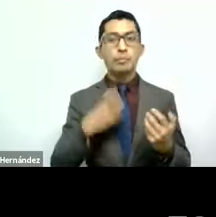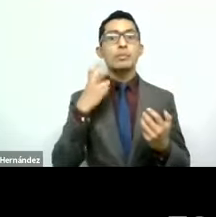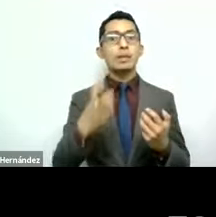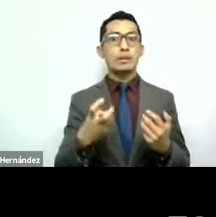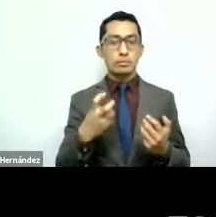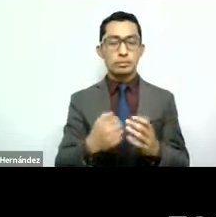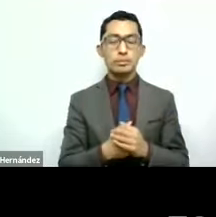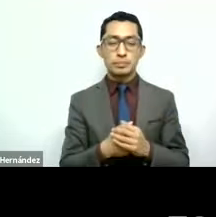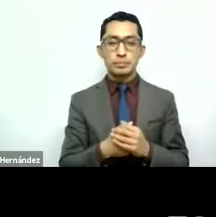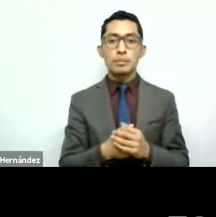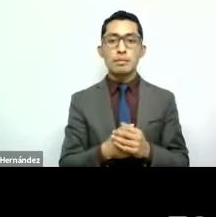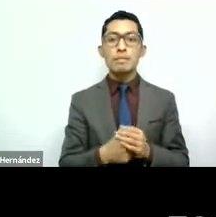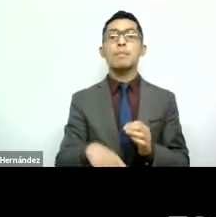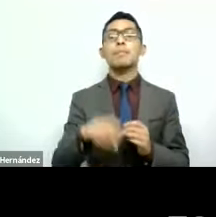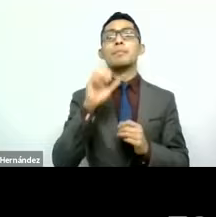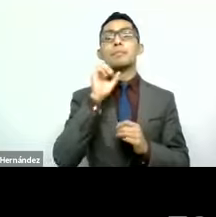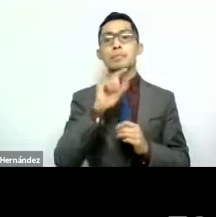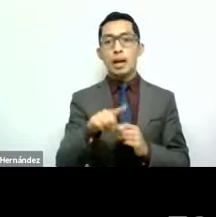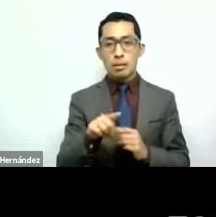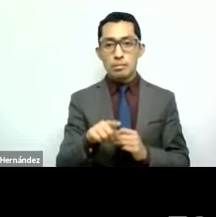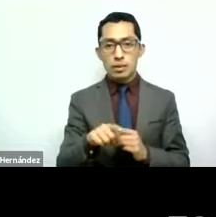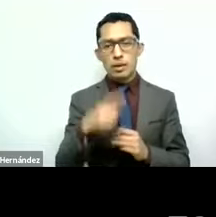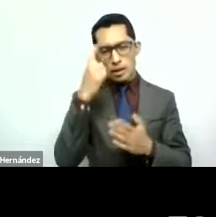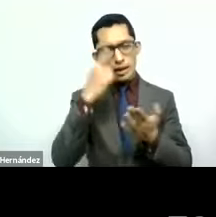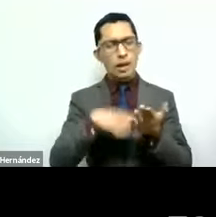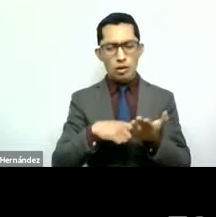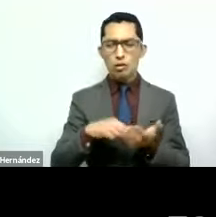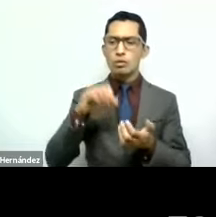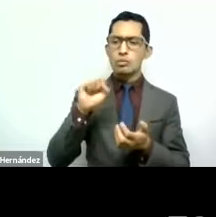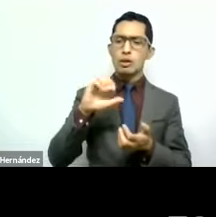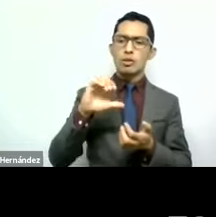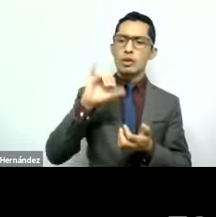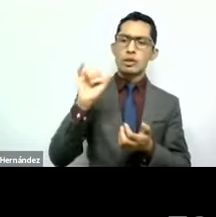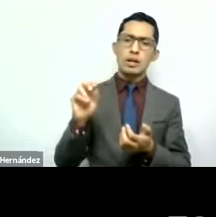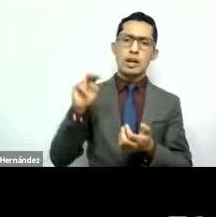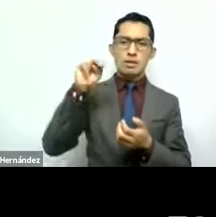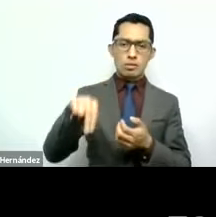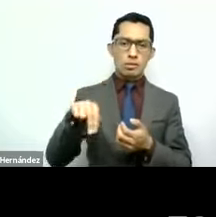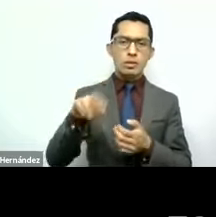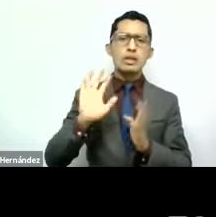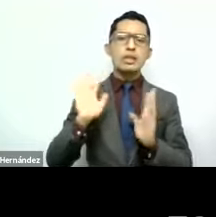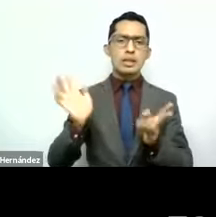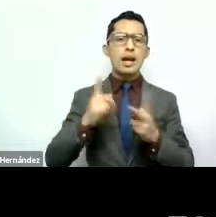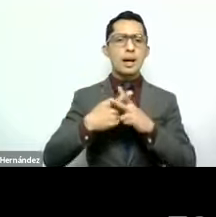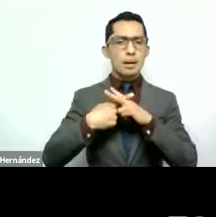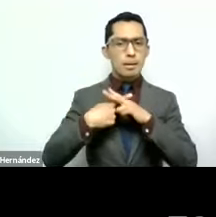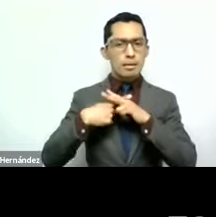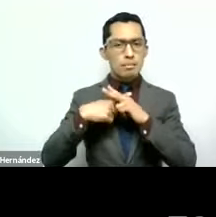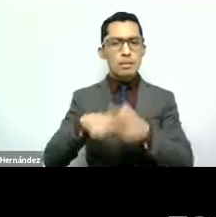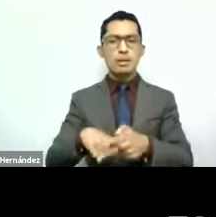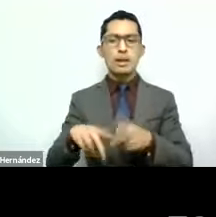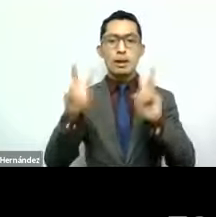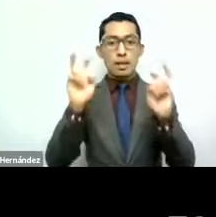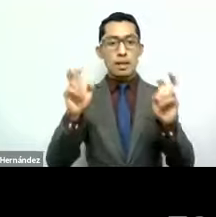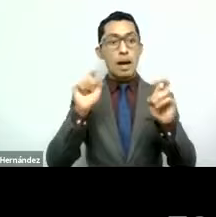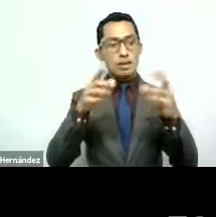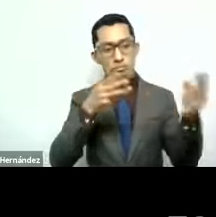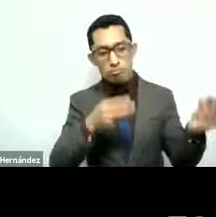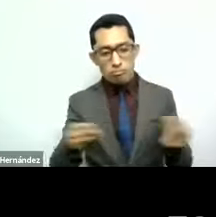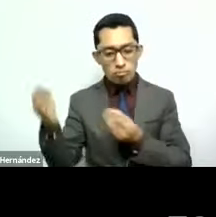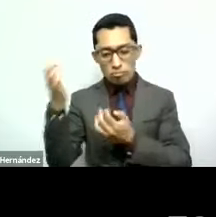además, felizmente, me parece que la Suprema Corte ya ha empezado también a ocuparse de estos temas.